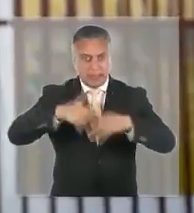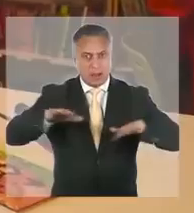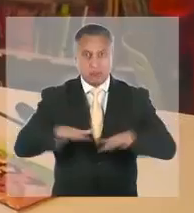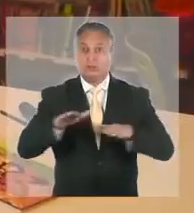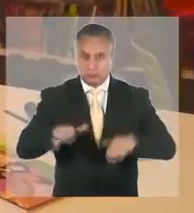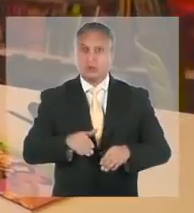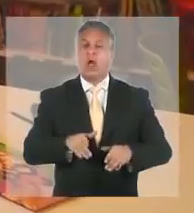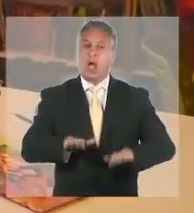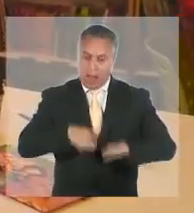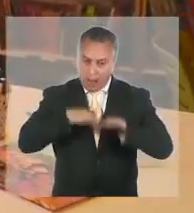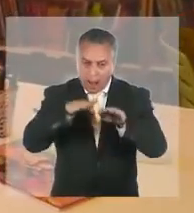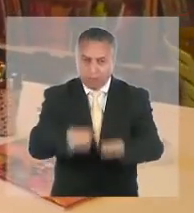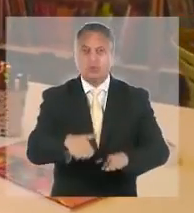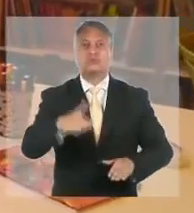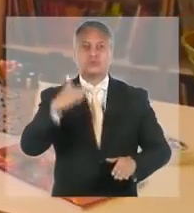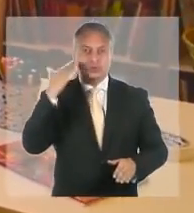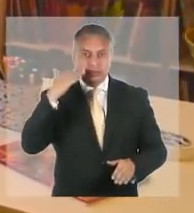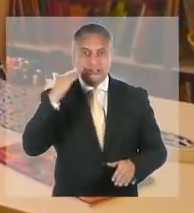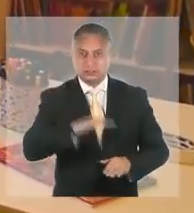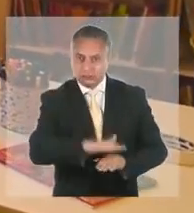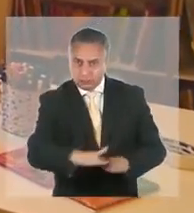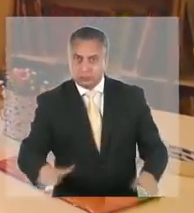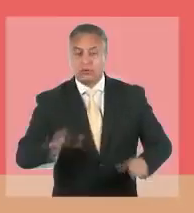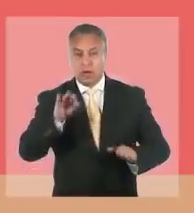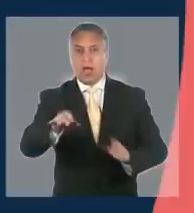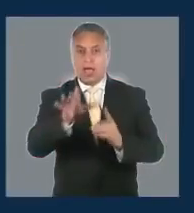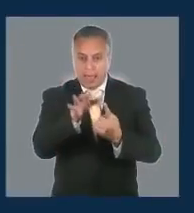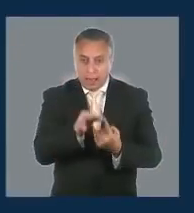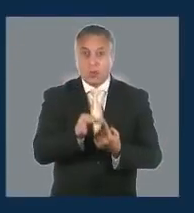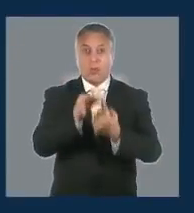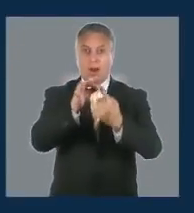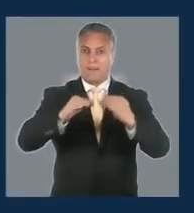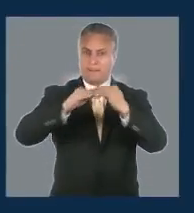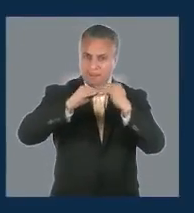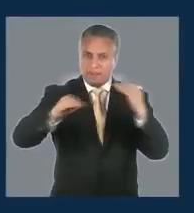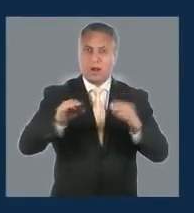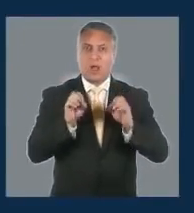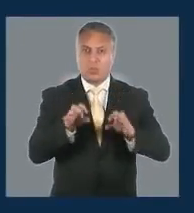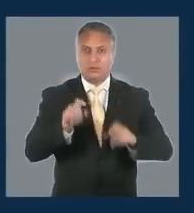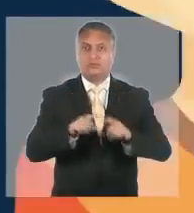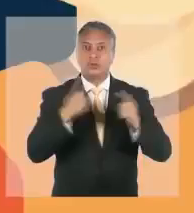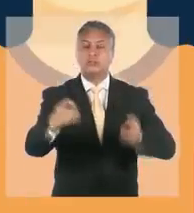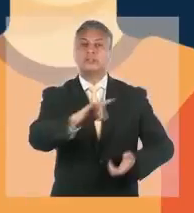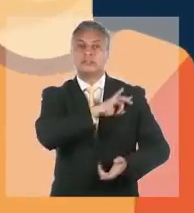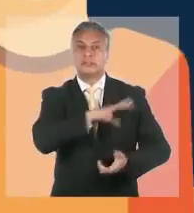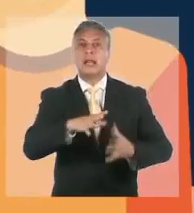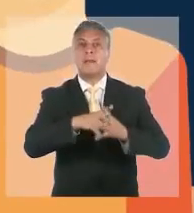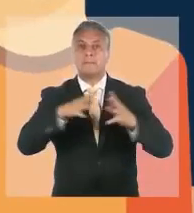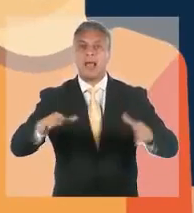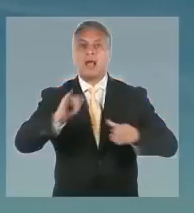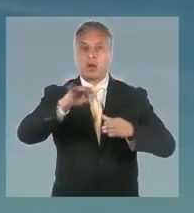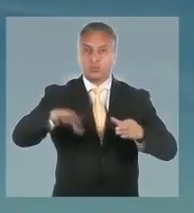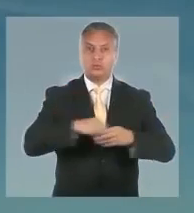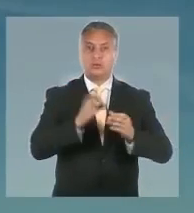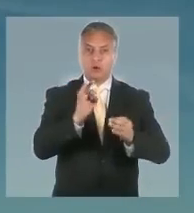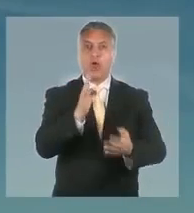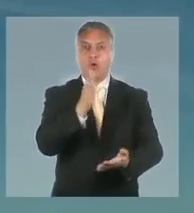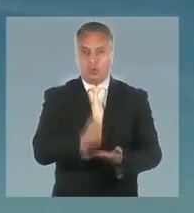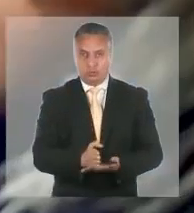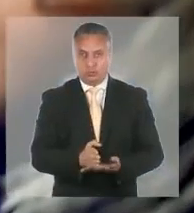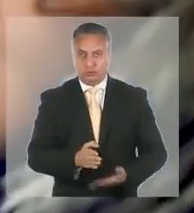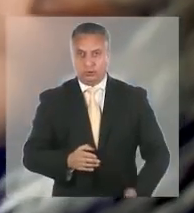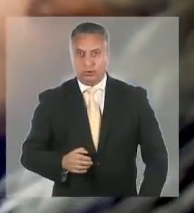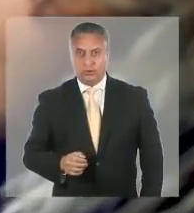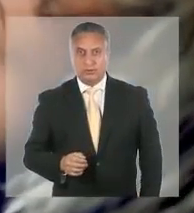emprendedores. Apoyemos la igualdad para todos los niños. Hagamos de la calidad la prioridad en educación. Para que